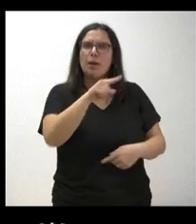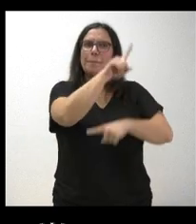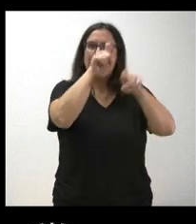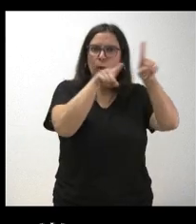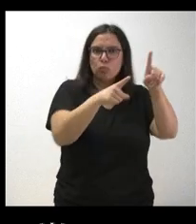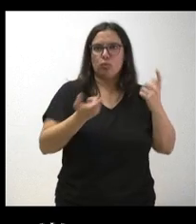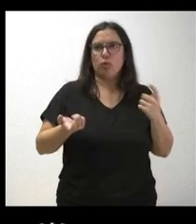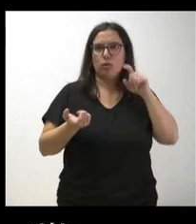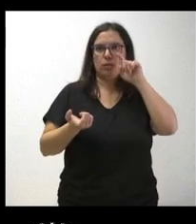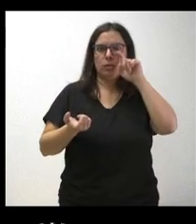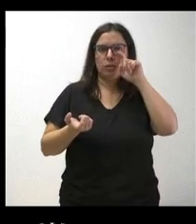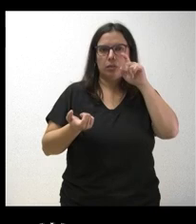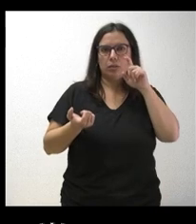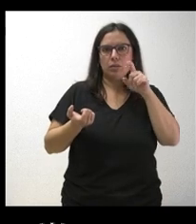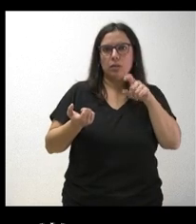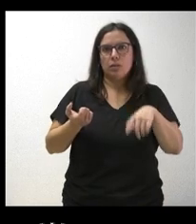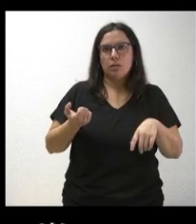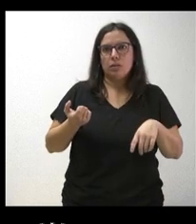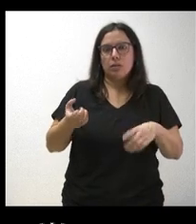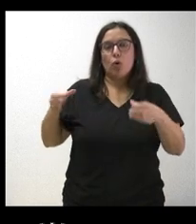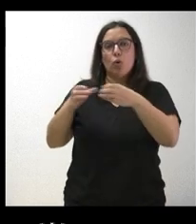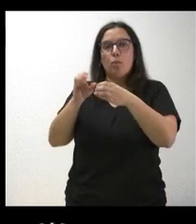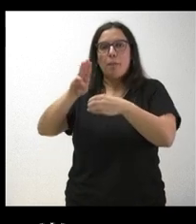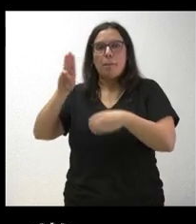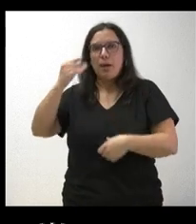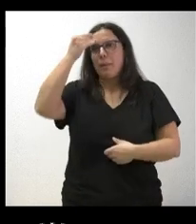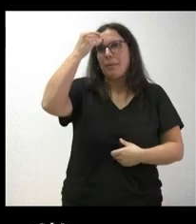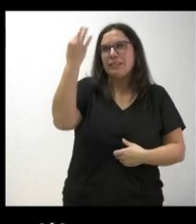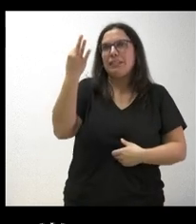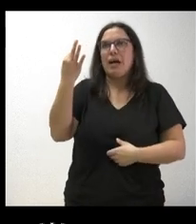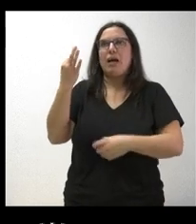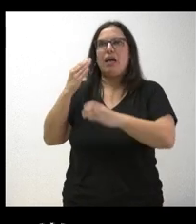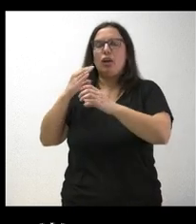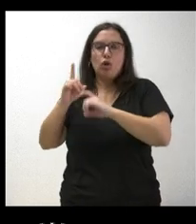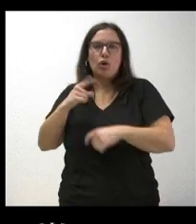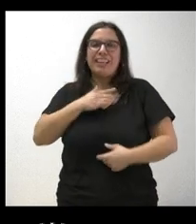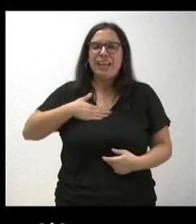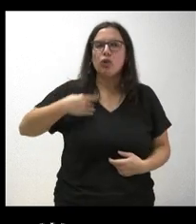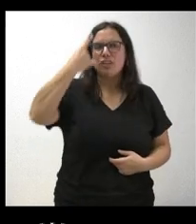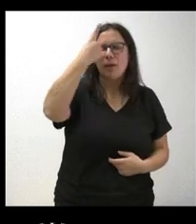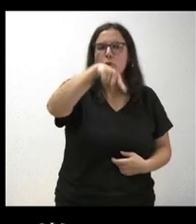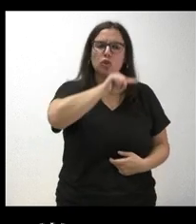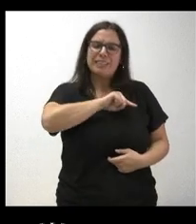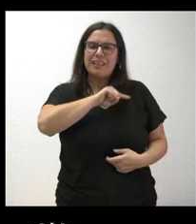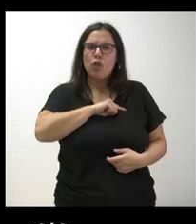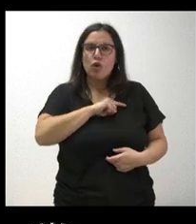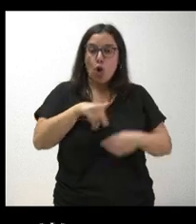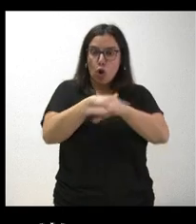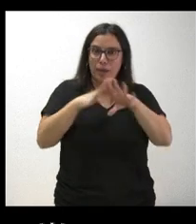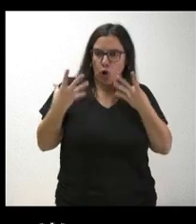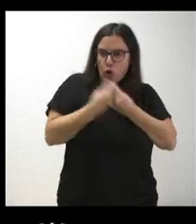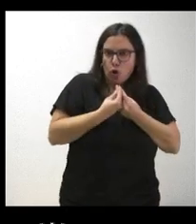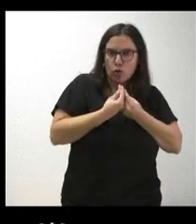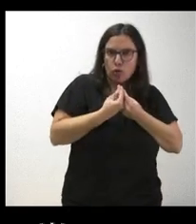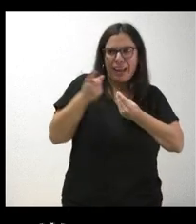no no lo que lo que piensa el partido Popular de la prensa ni Quiero saber cómo se sienten con un socio de gobierno que está haciendo esto en